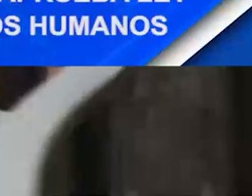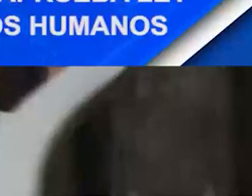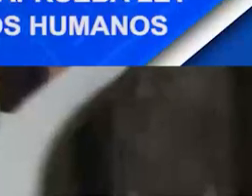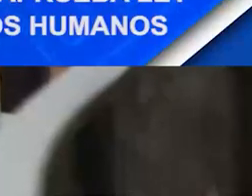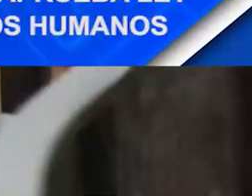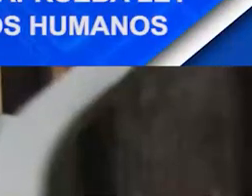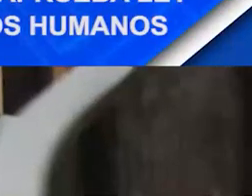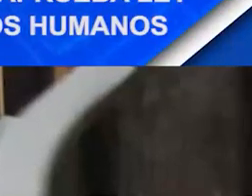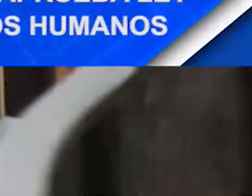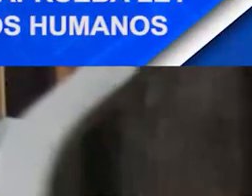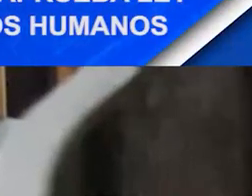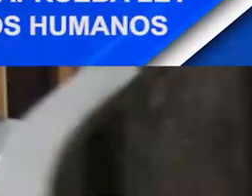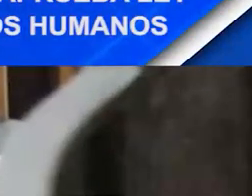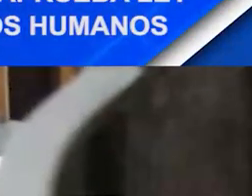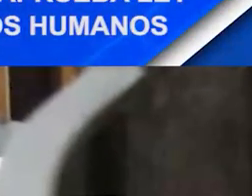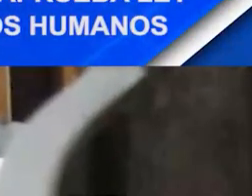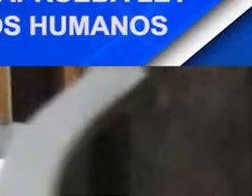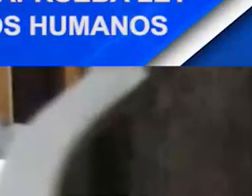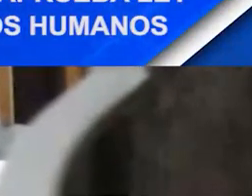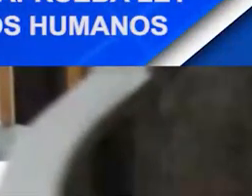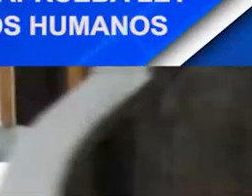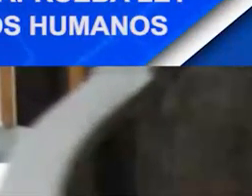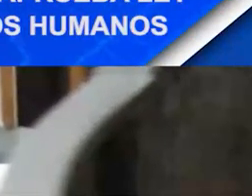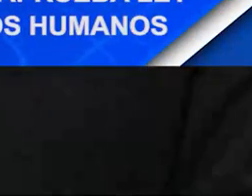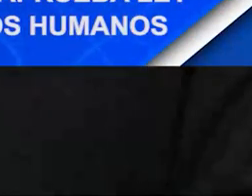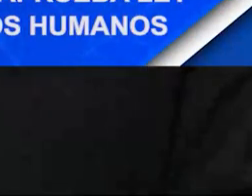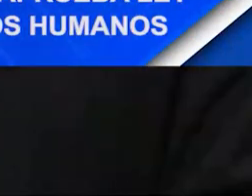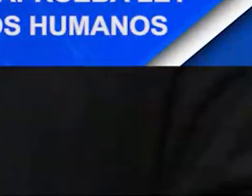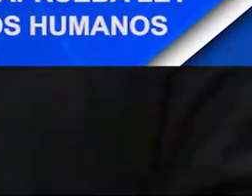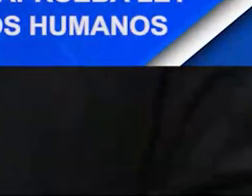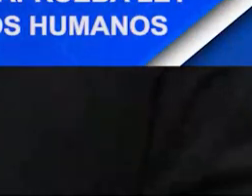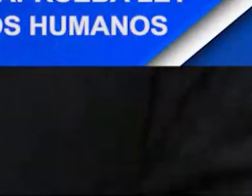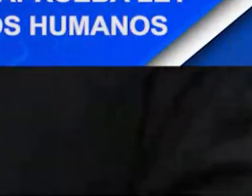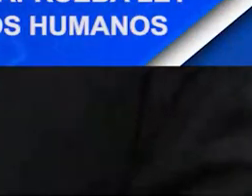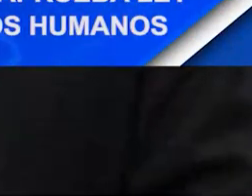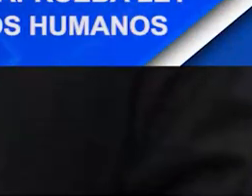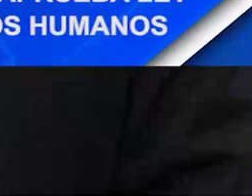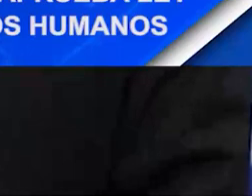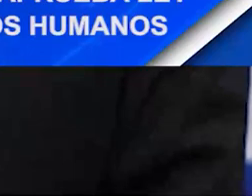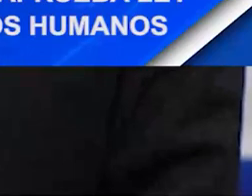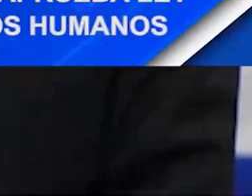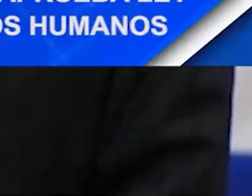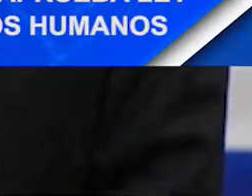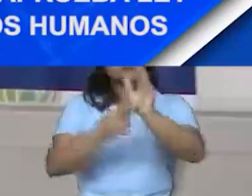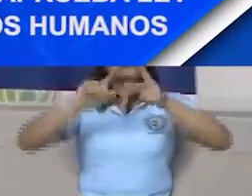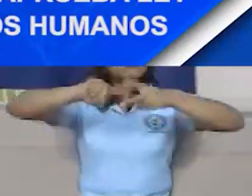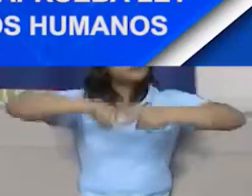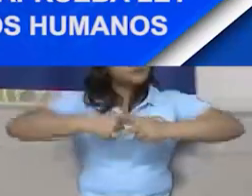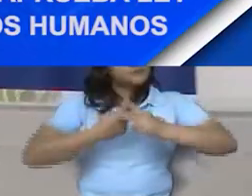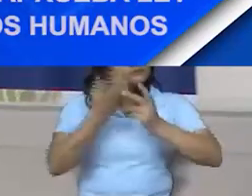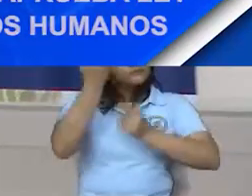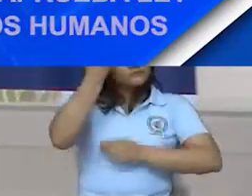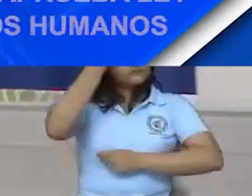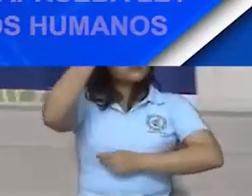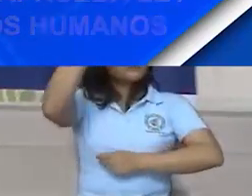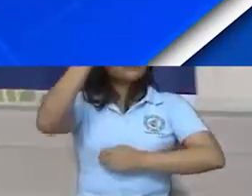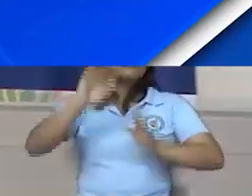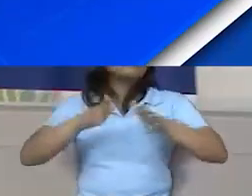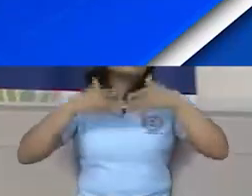al procurador y subprocurador de la Procuraduría para la Defensa de los Derechos Humanos. Tiene por